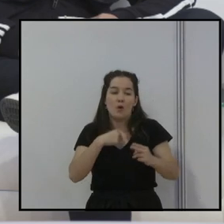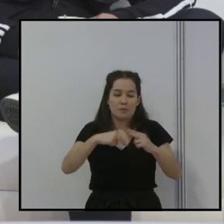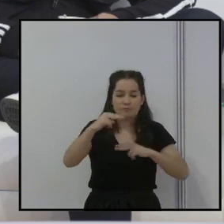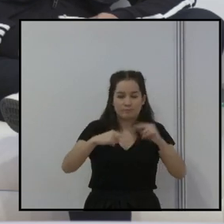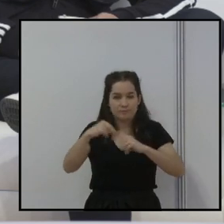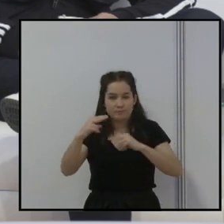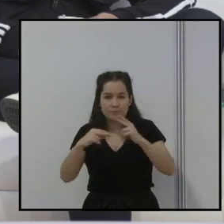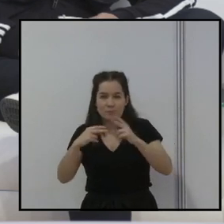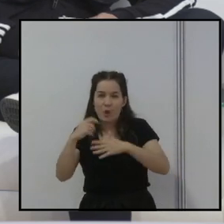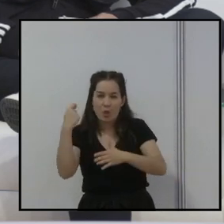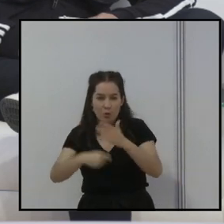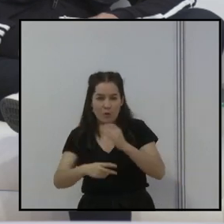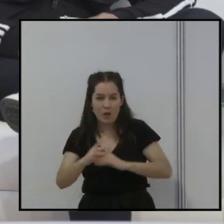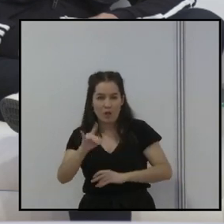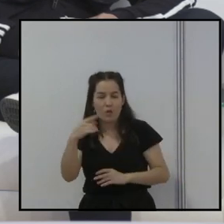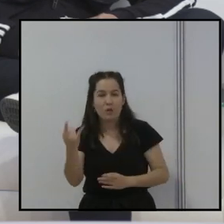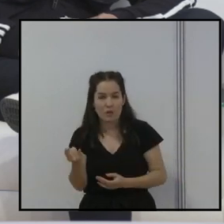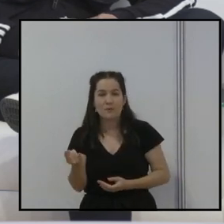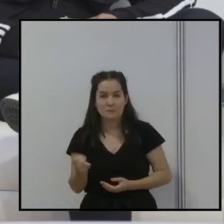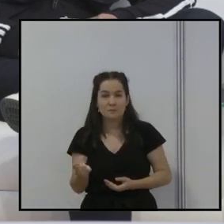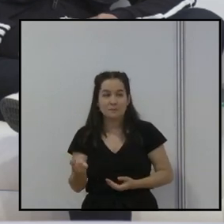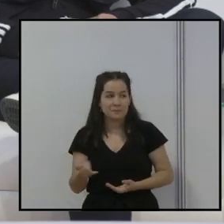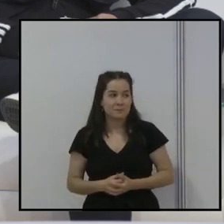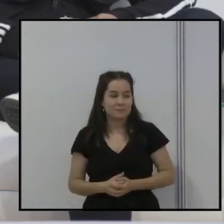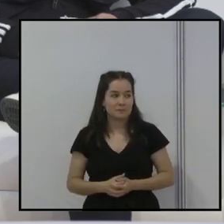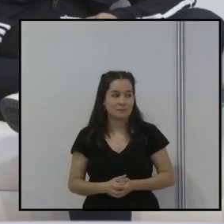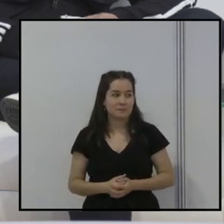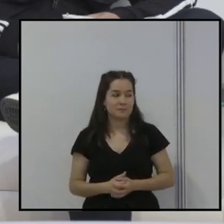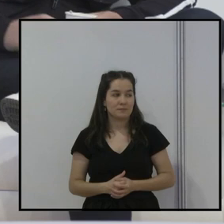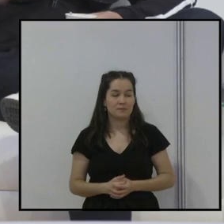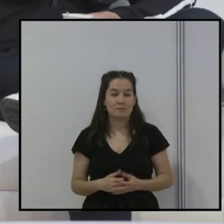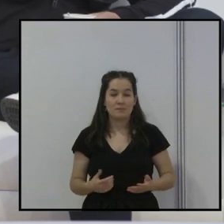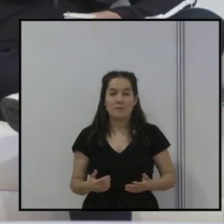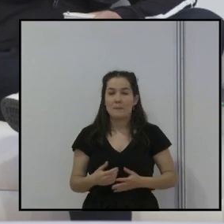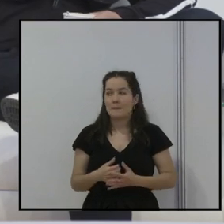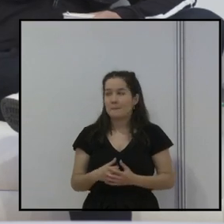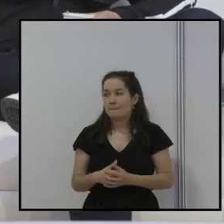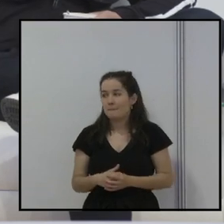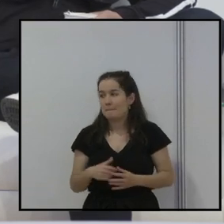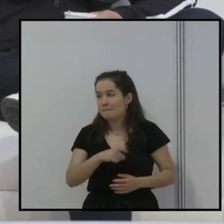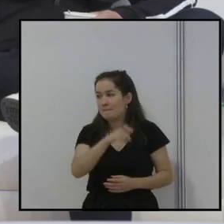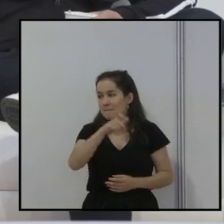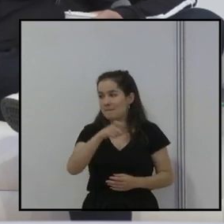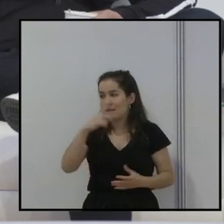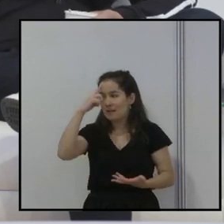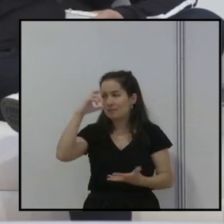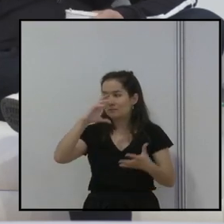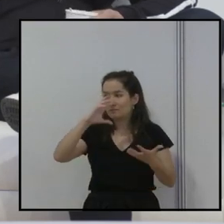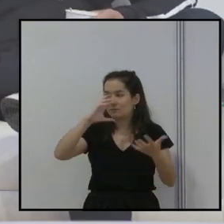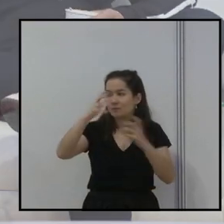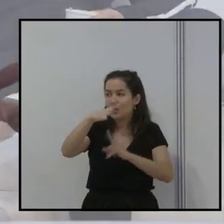libro es inspirador en ese sentido y también está sirviendo mucho para gente que ha pasado por un brote psicótico o para su entorno, que en vez de